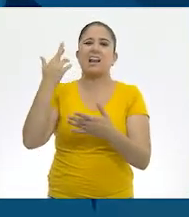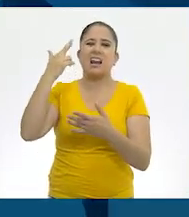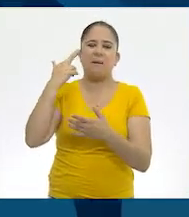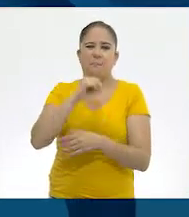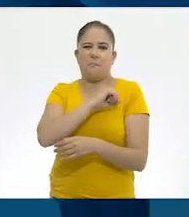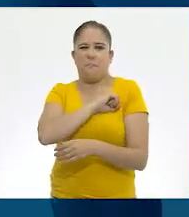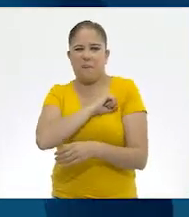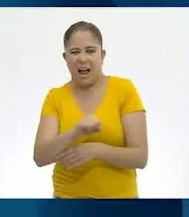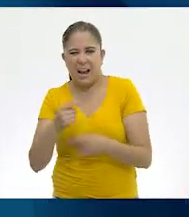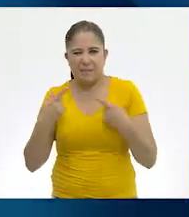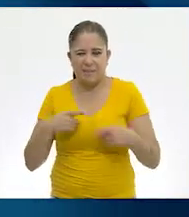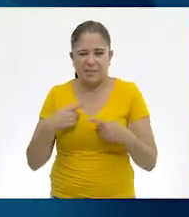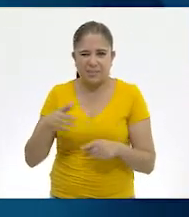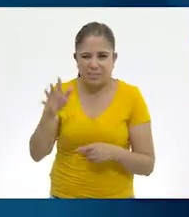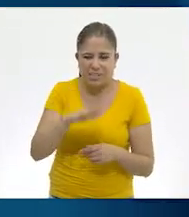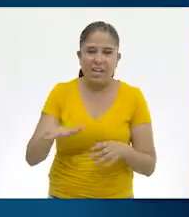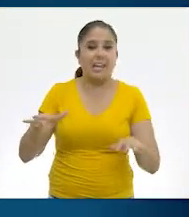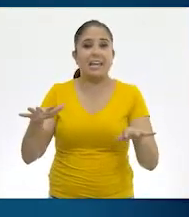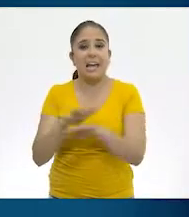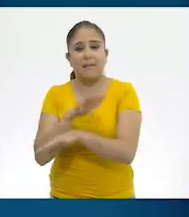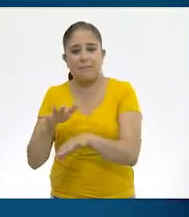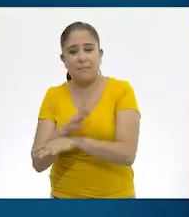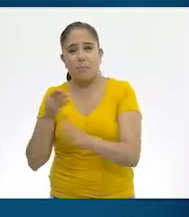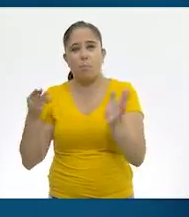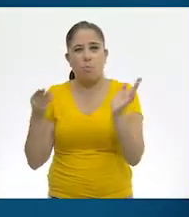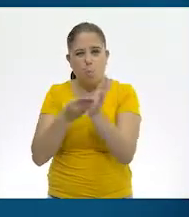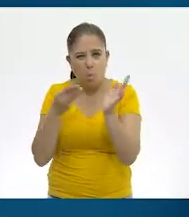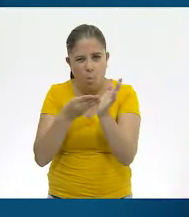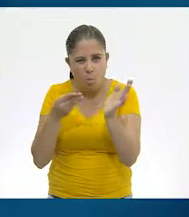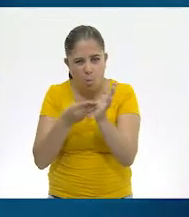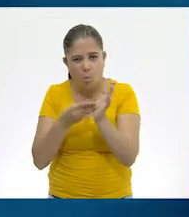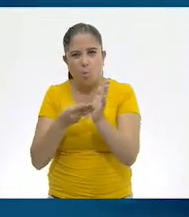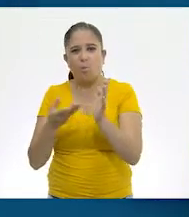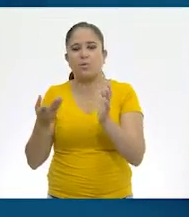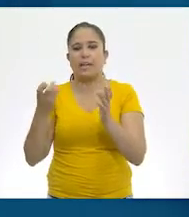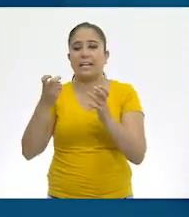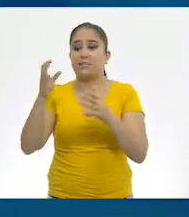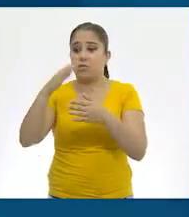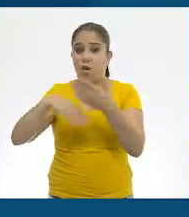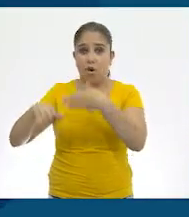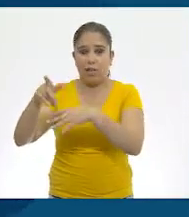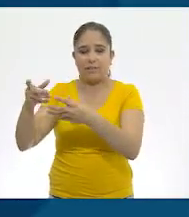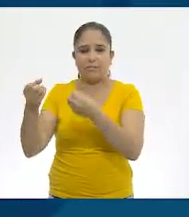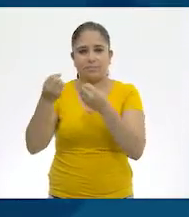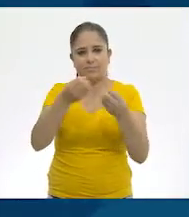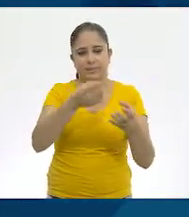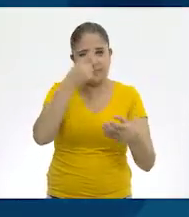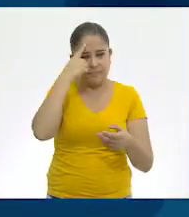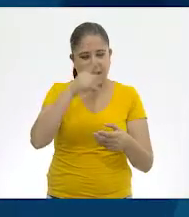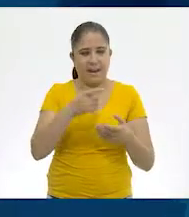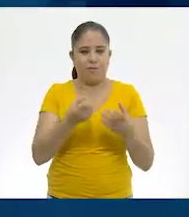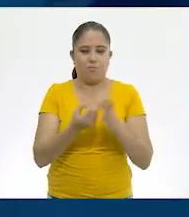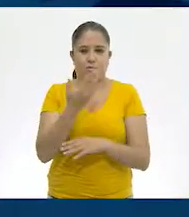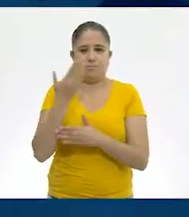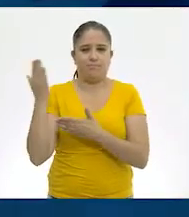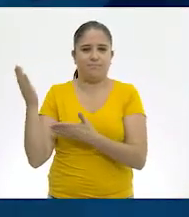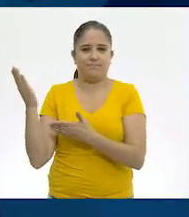y, espera, maestra, modificaron sus multas, ¿verdad? Sí, muy bien. Excelente.